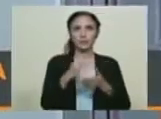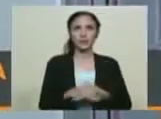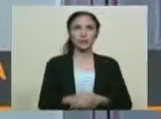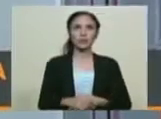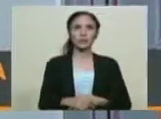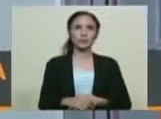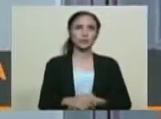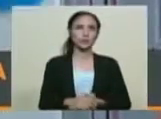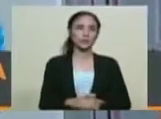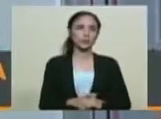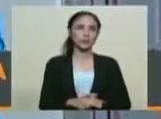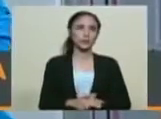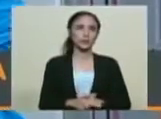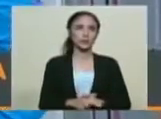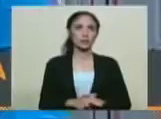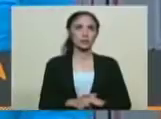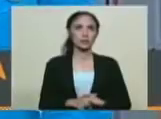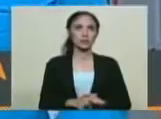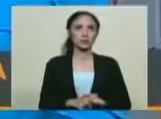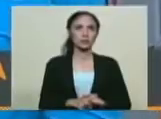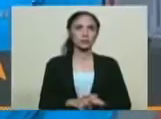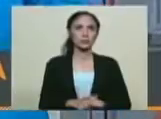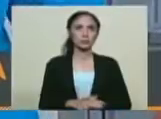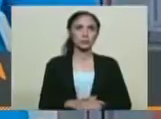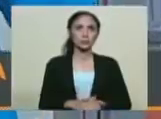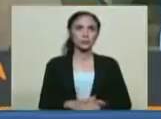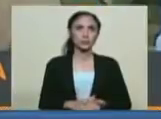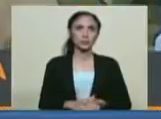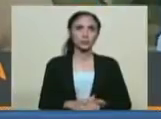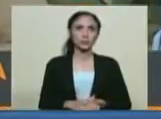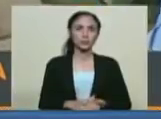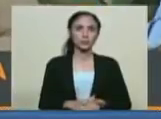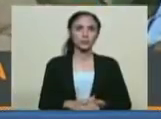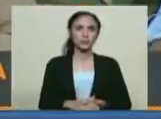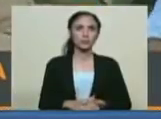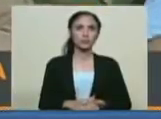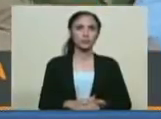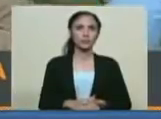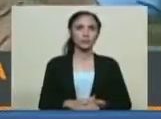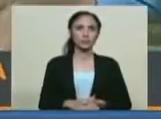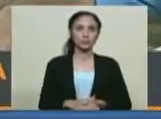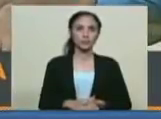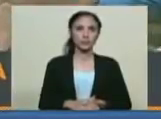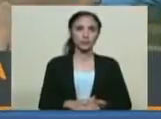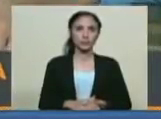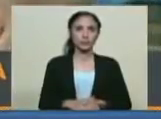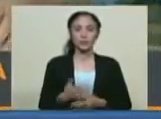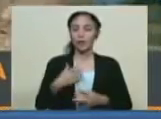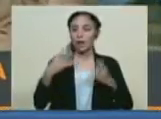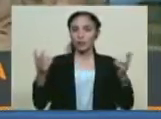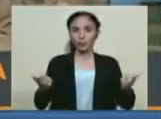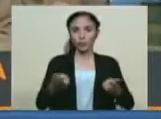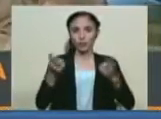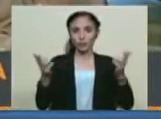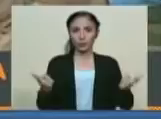Marlene, la madrina del pueblo de Nueva Esparta. De victoria en victoria,